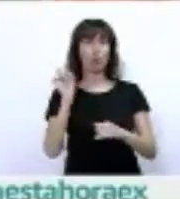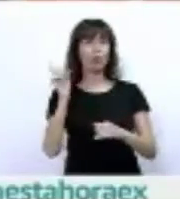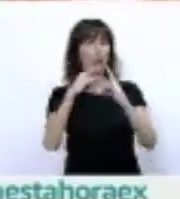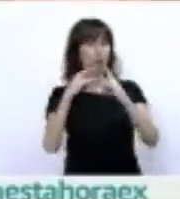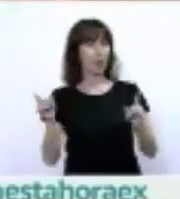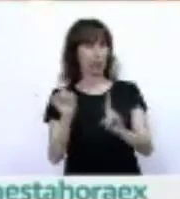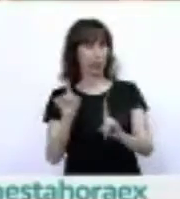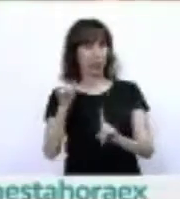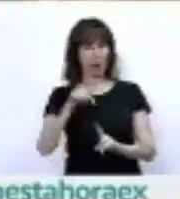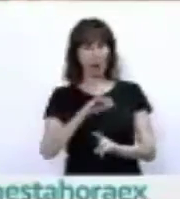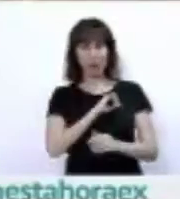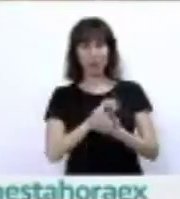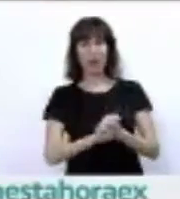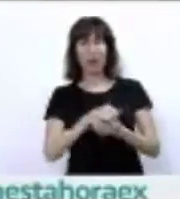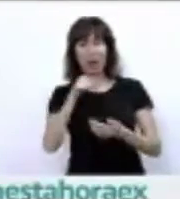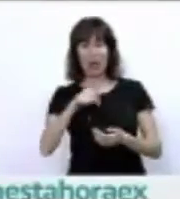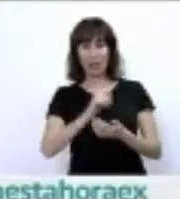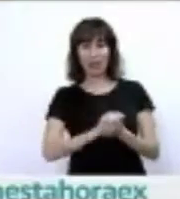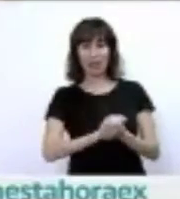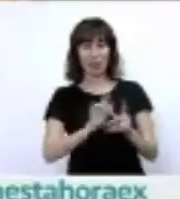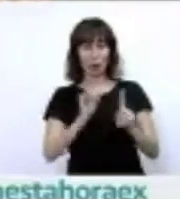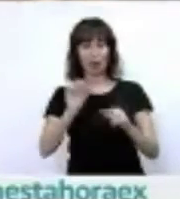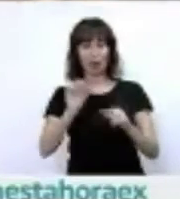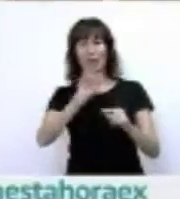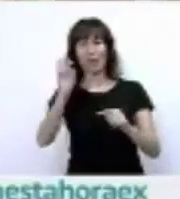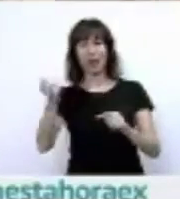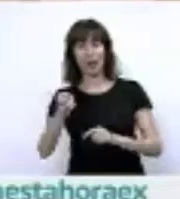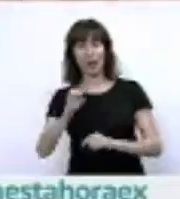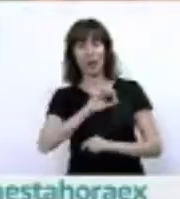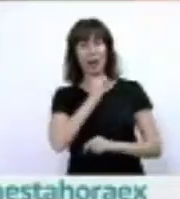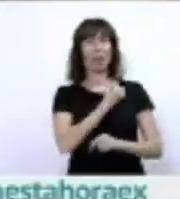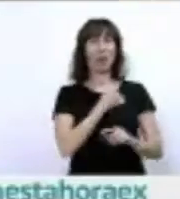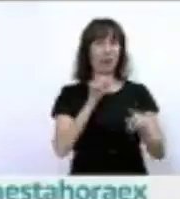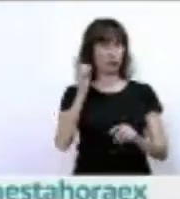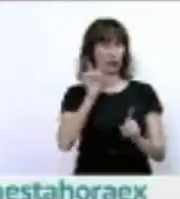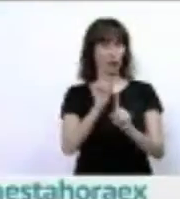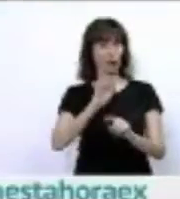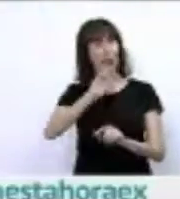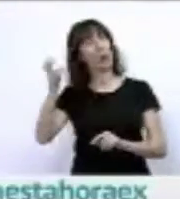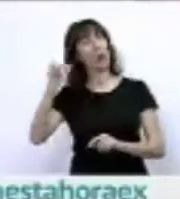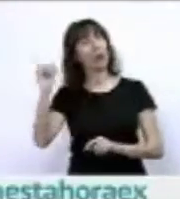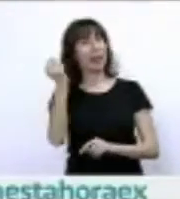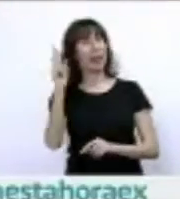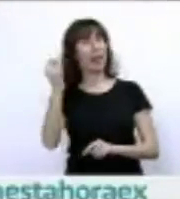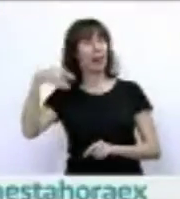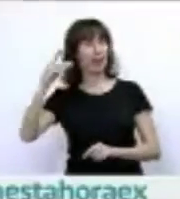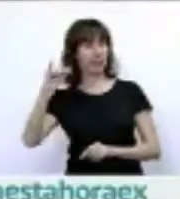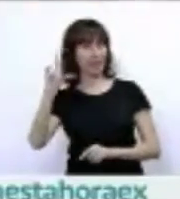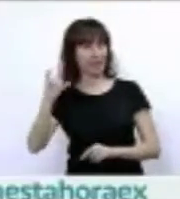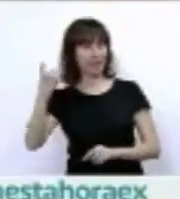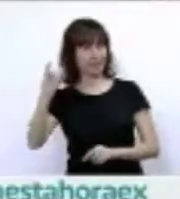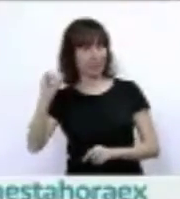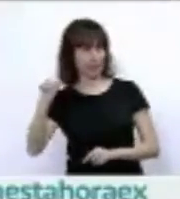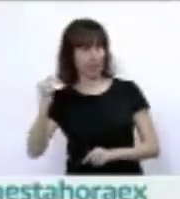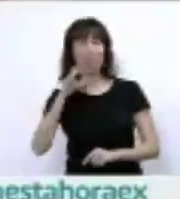Albalán de la Mata, sino que también va a recabar en la localidad de Jarandilla de la Vera. Si os parece, bueno, vamos a dejar que Turtel actúe delante de